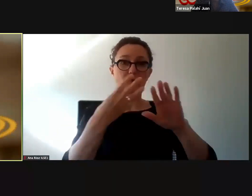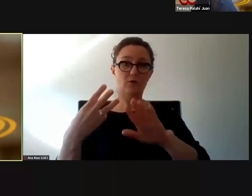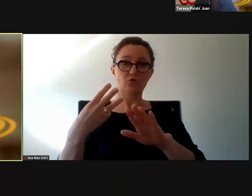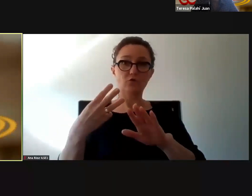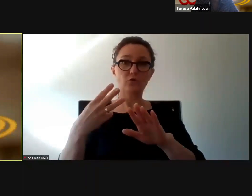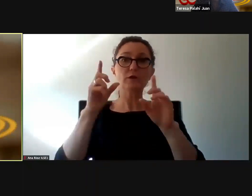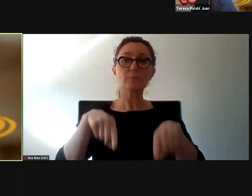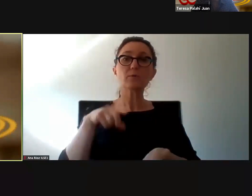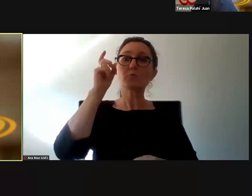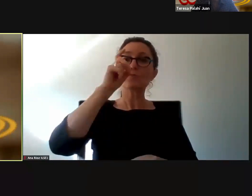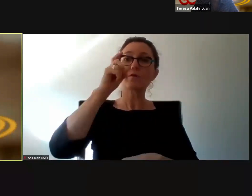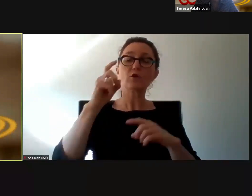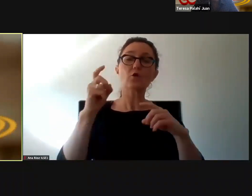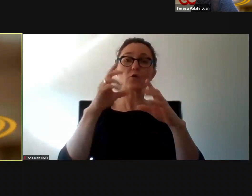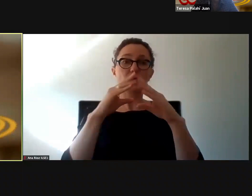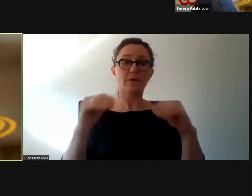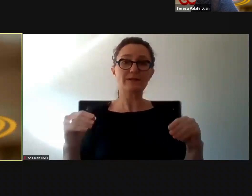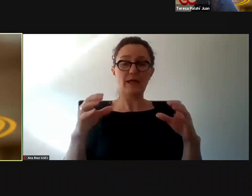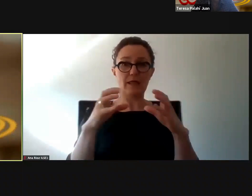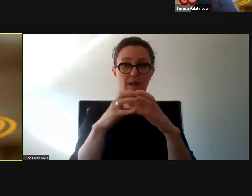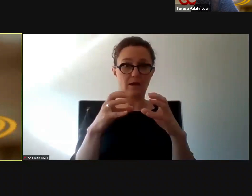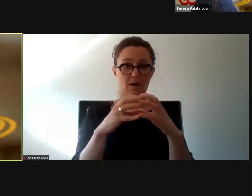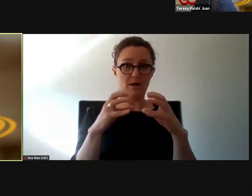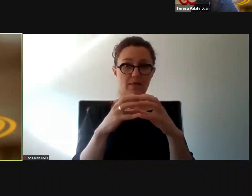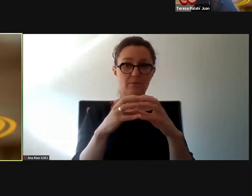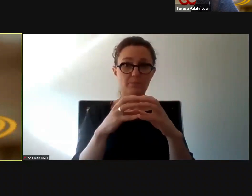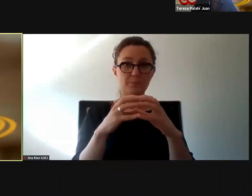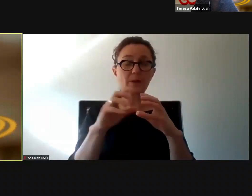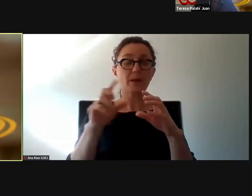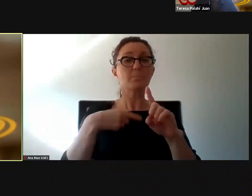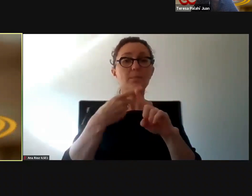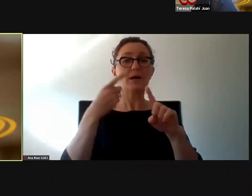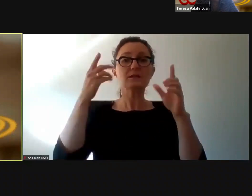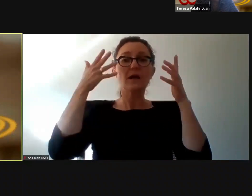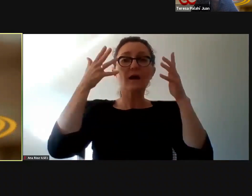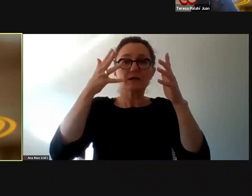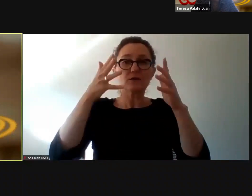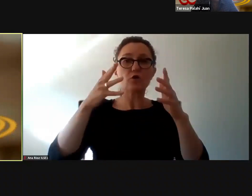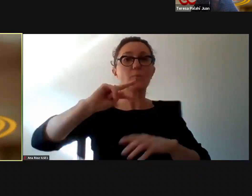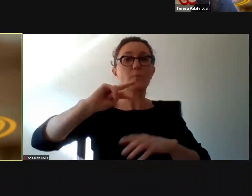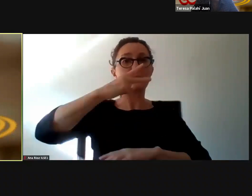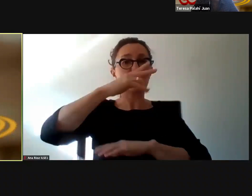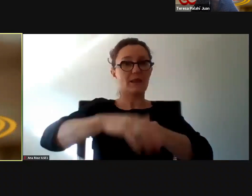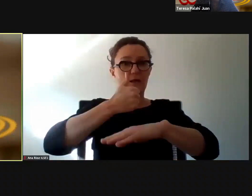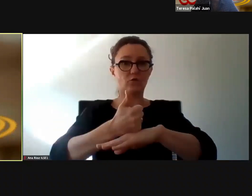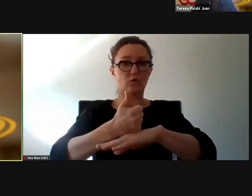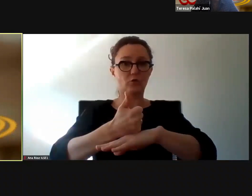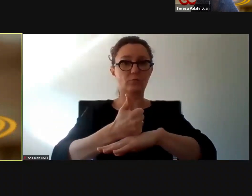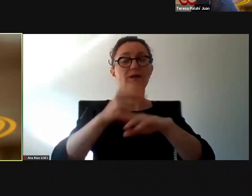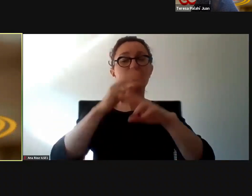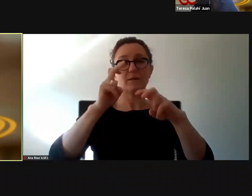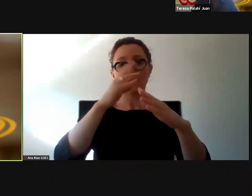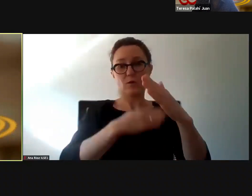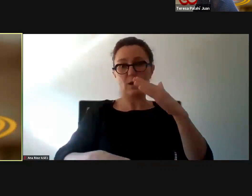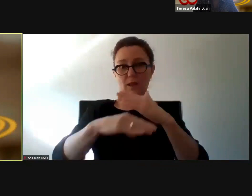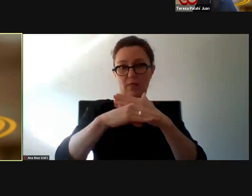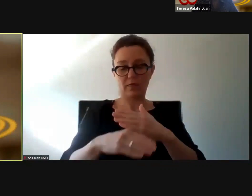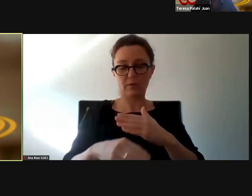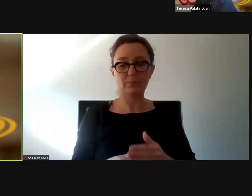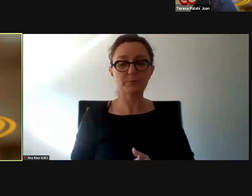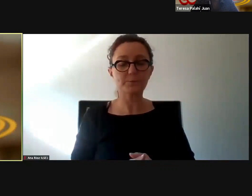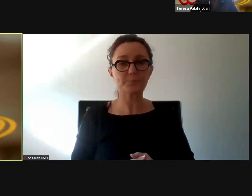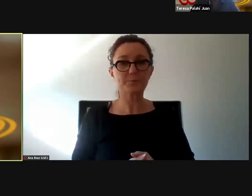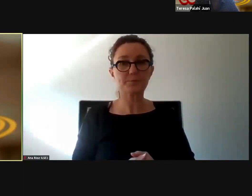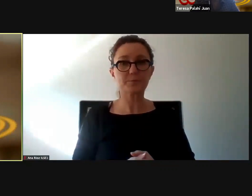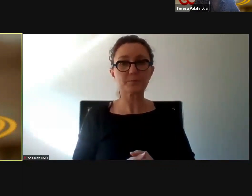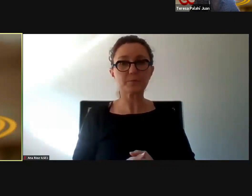de la Universidad de Granada y asesor del vicerrector en materia de igualdad. Ha